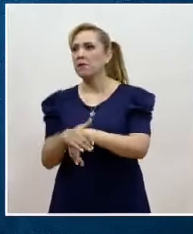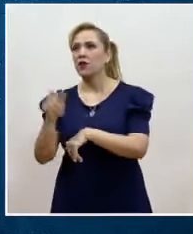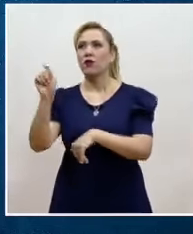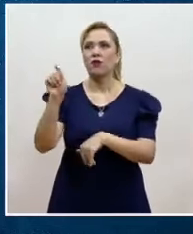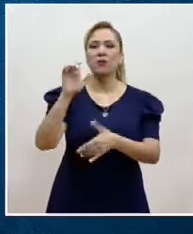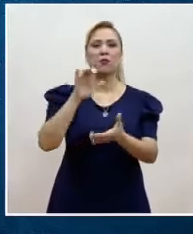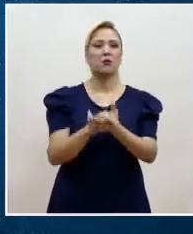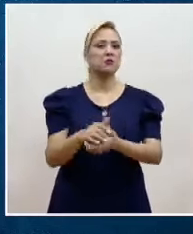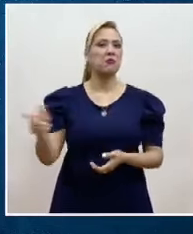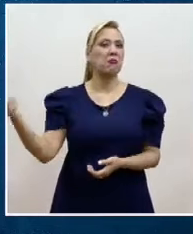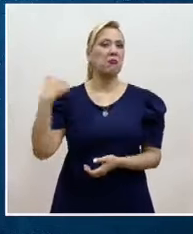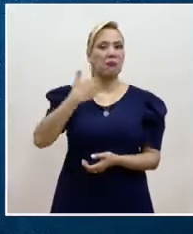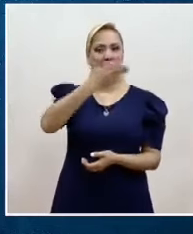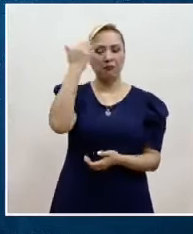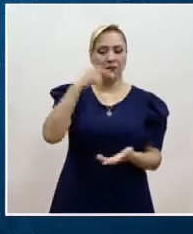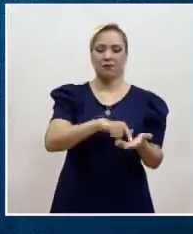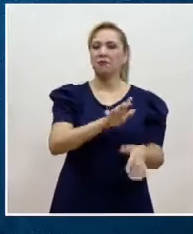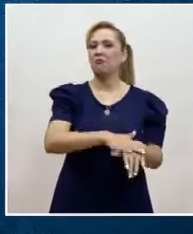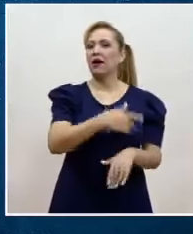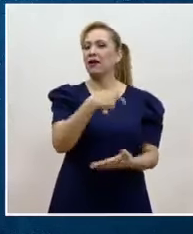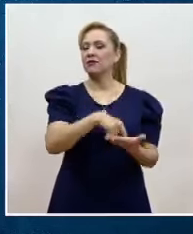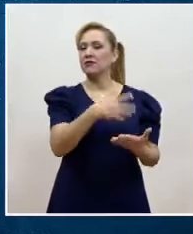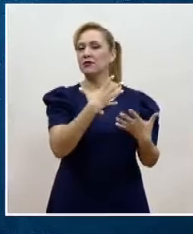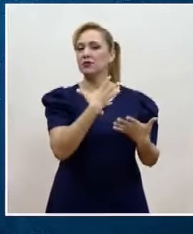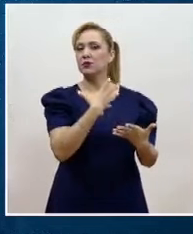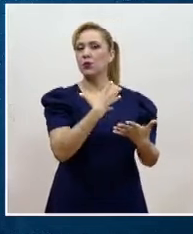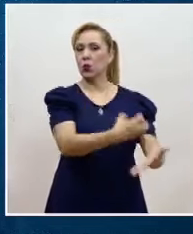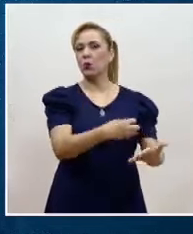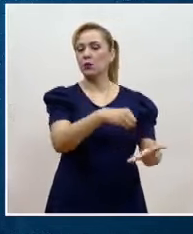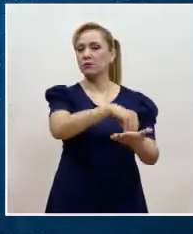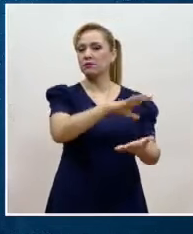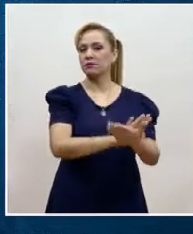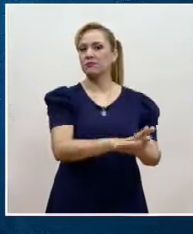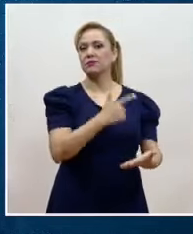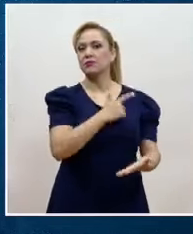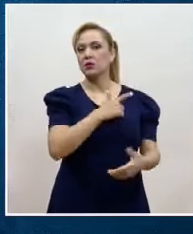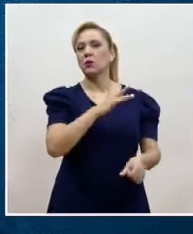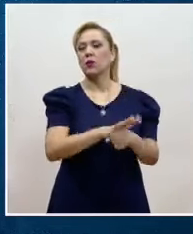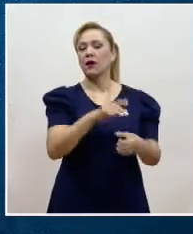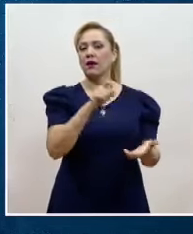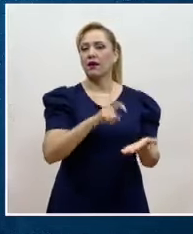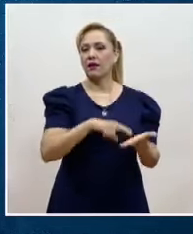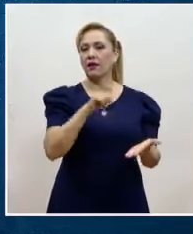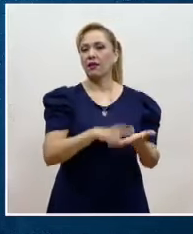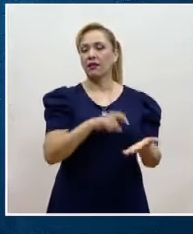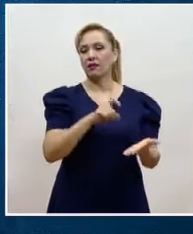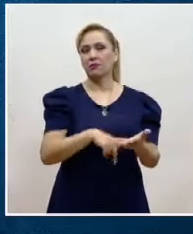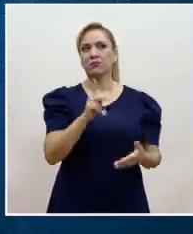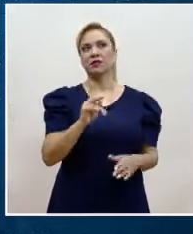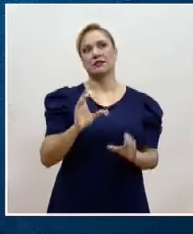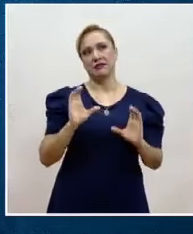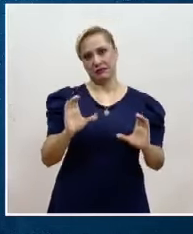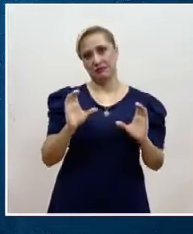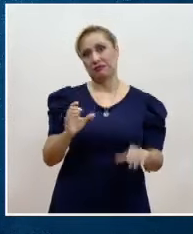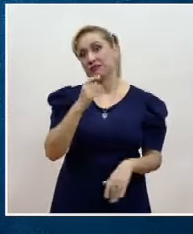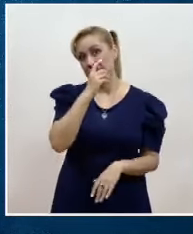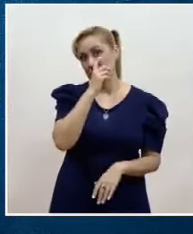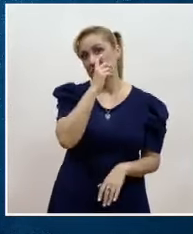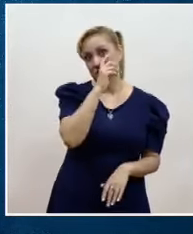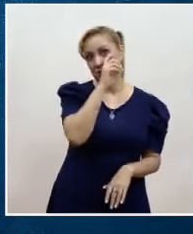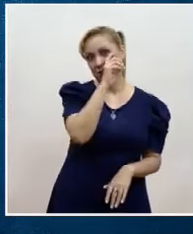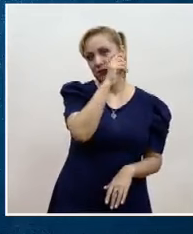y todo esto se almacena, quedan registros y como bien decía Laura, pues esto puede tener un uso indebido, ¿no? Y lo vemos también